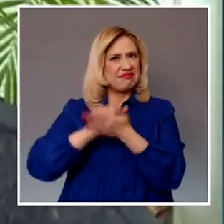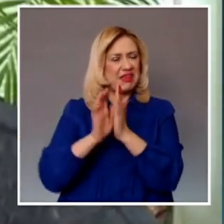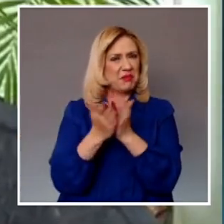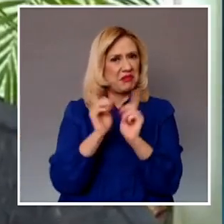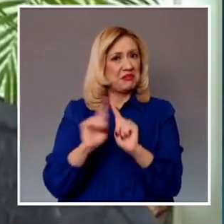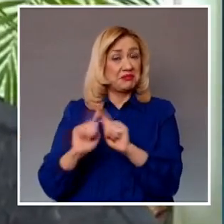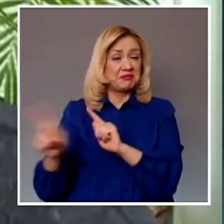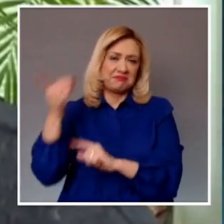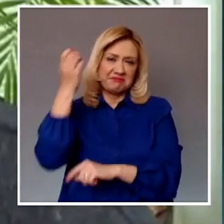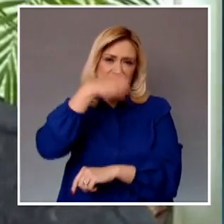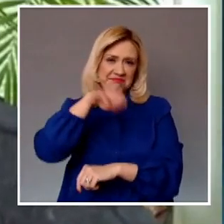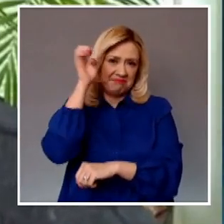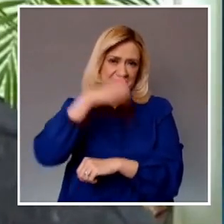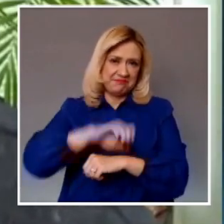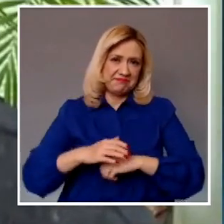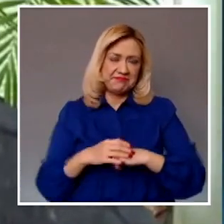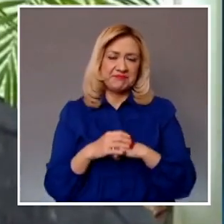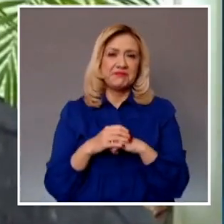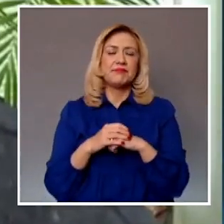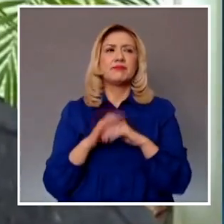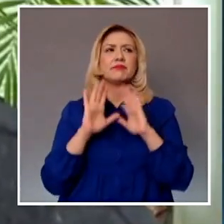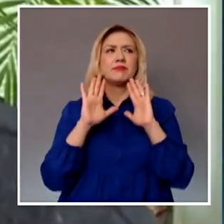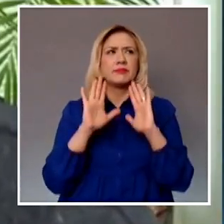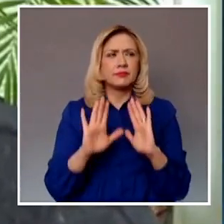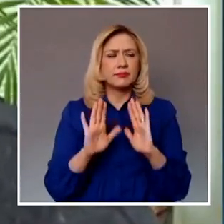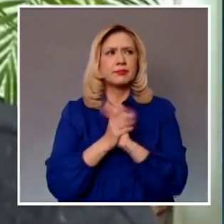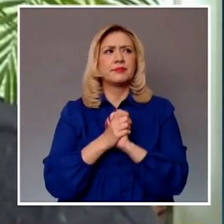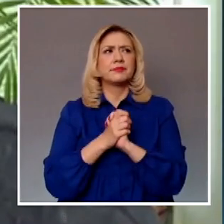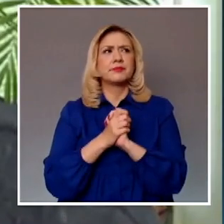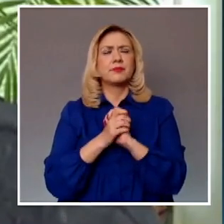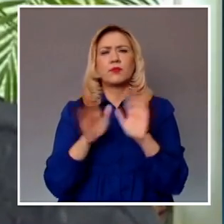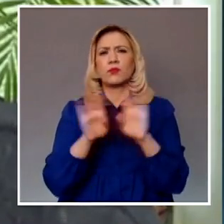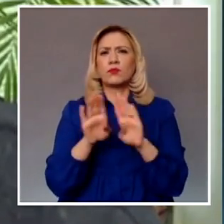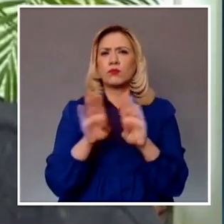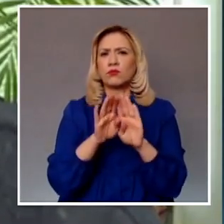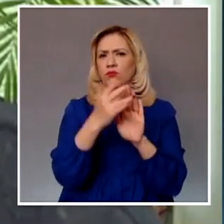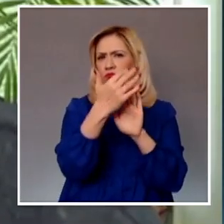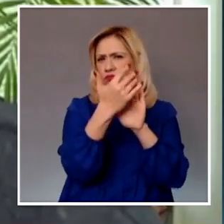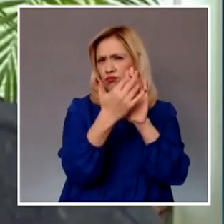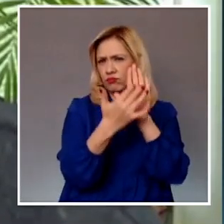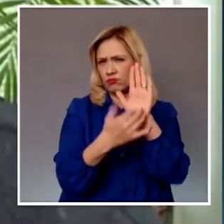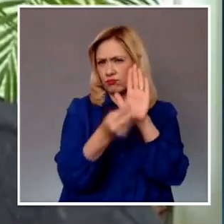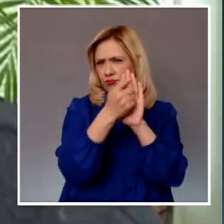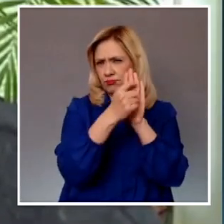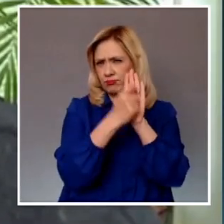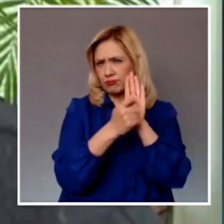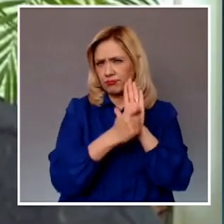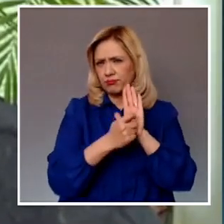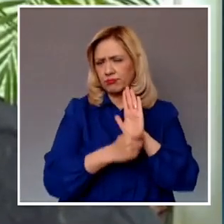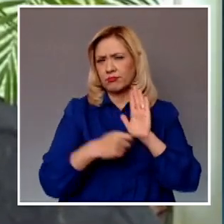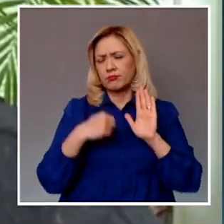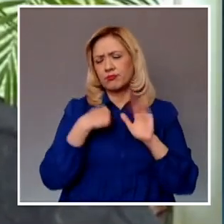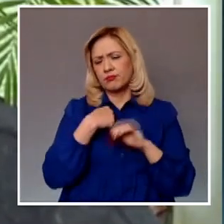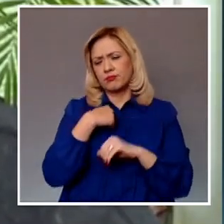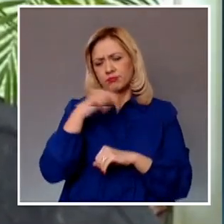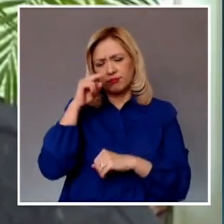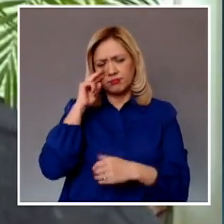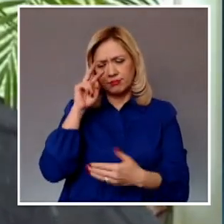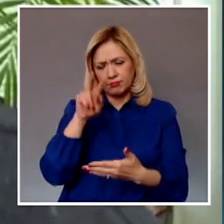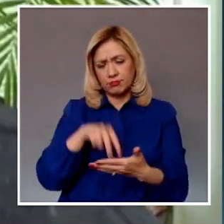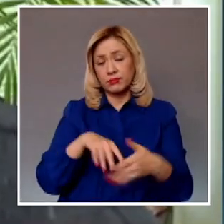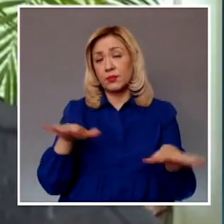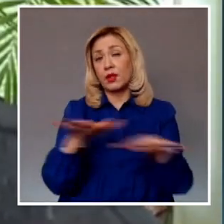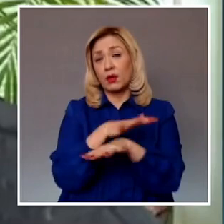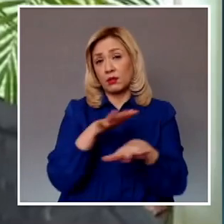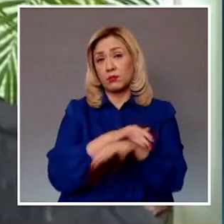Temas que a partir de su comprensión, de su desarrollo, pueden generar cambios importantes